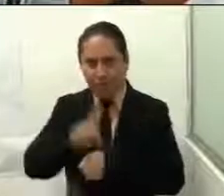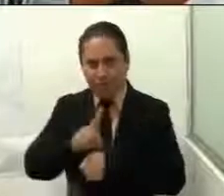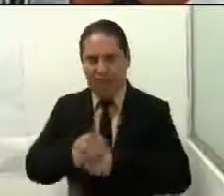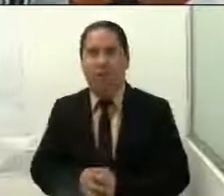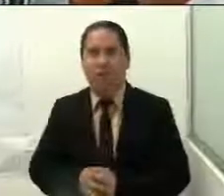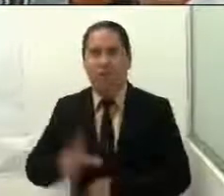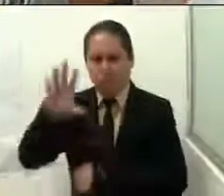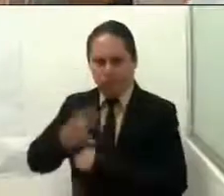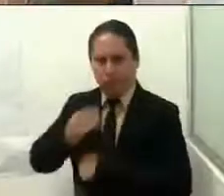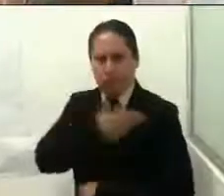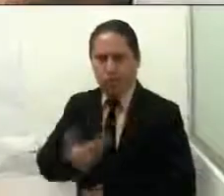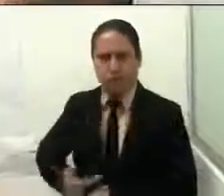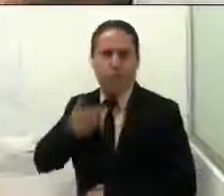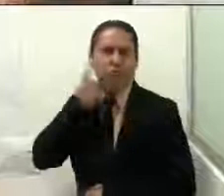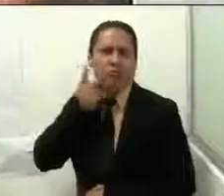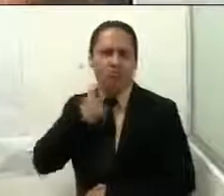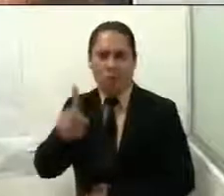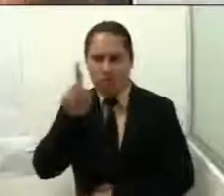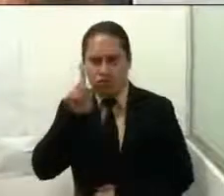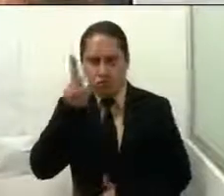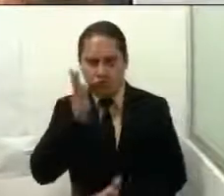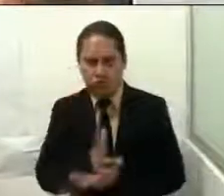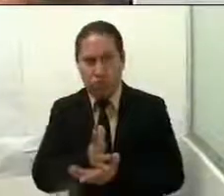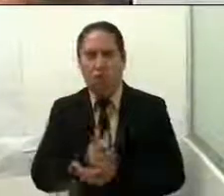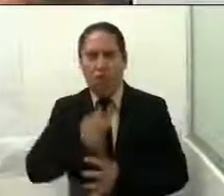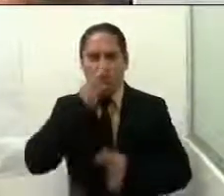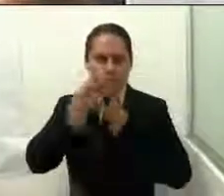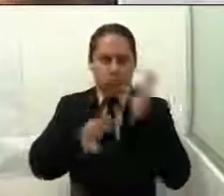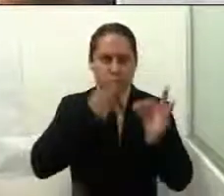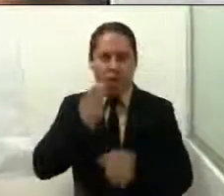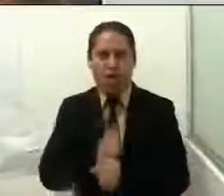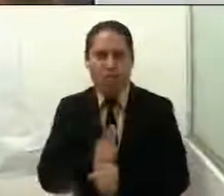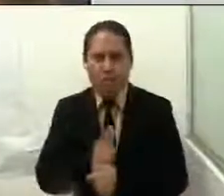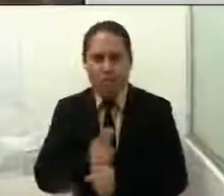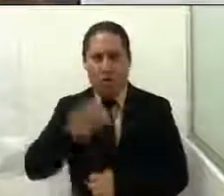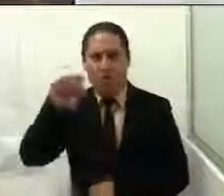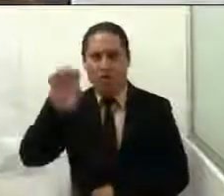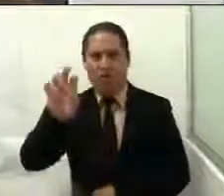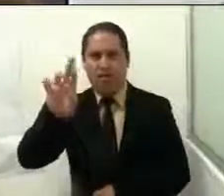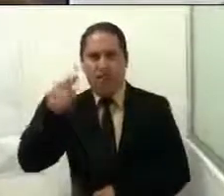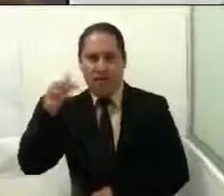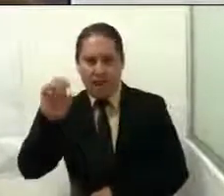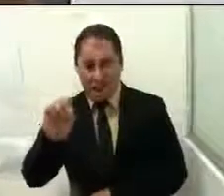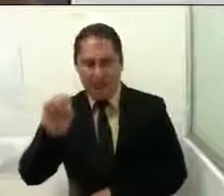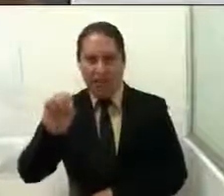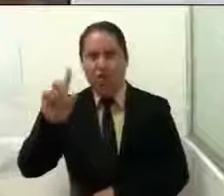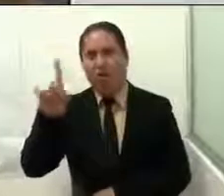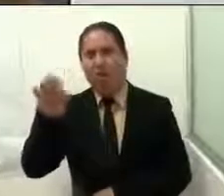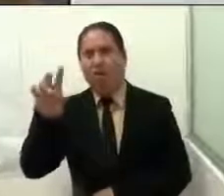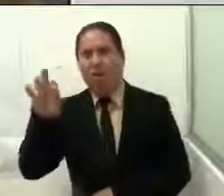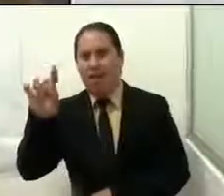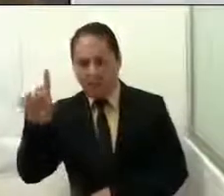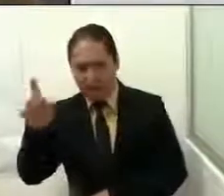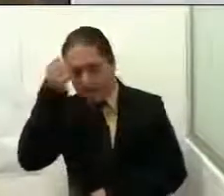presidente punto único comparecencia del licenciado sergio david molina gomez secretario del